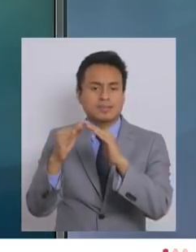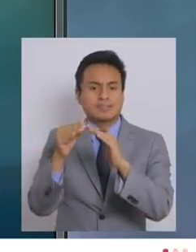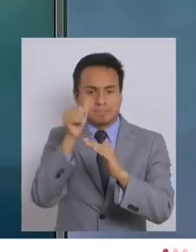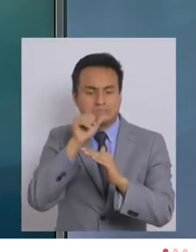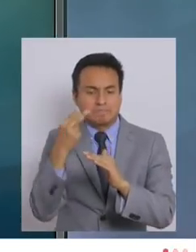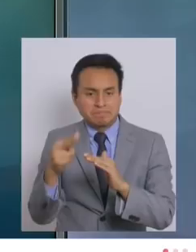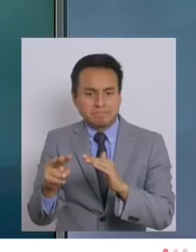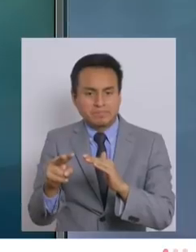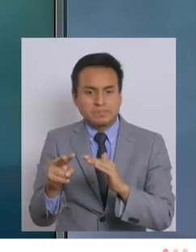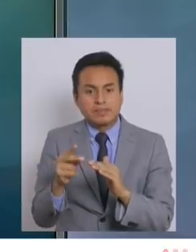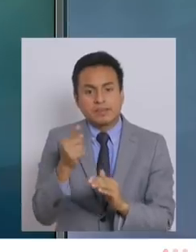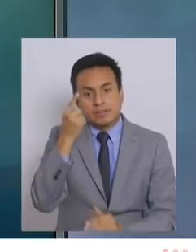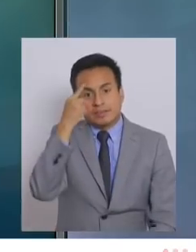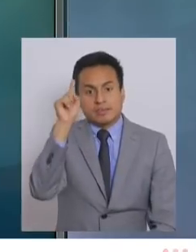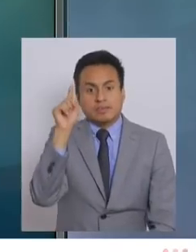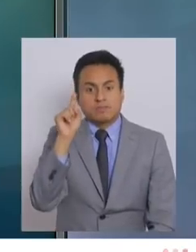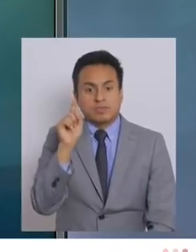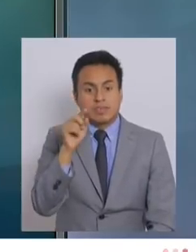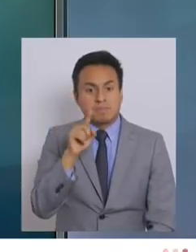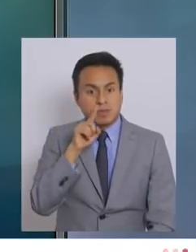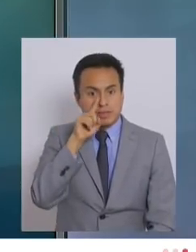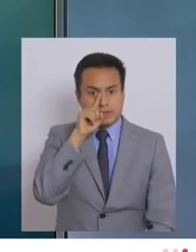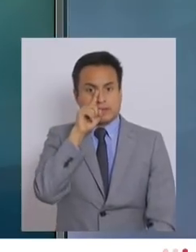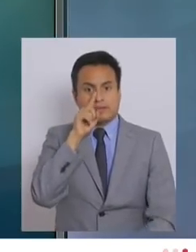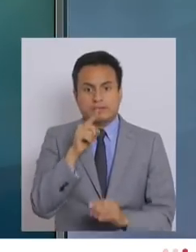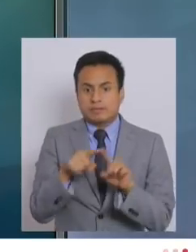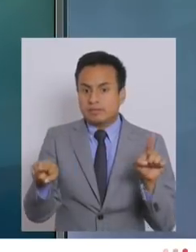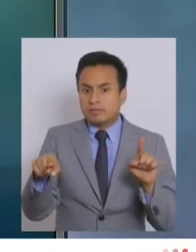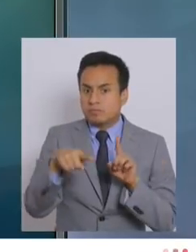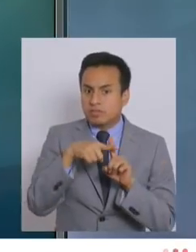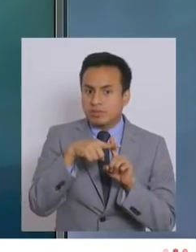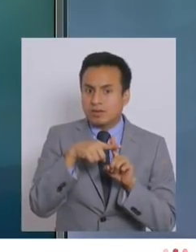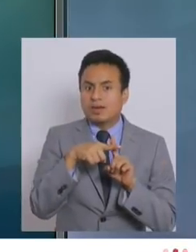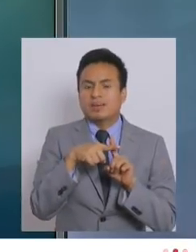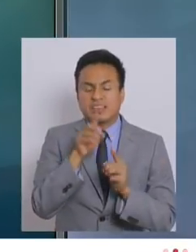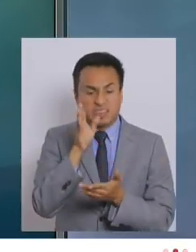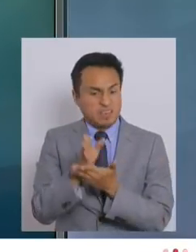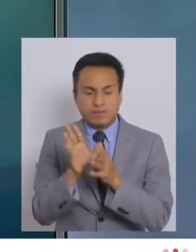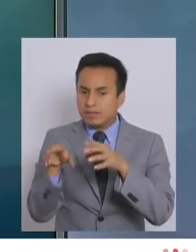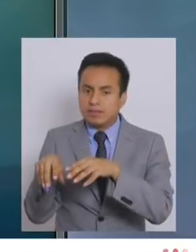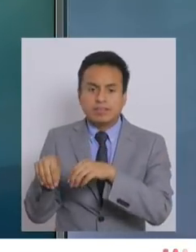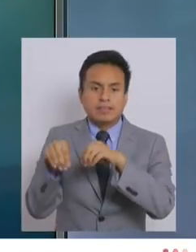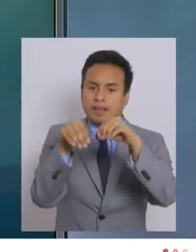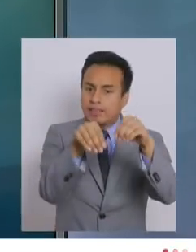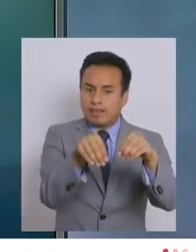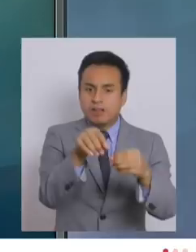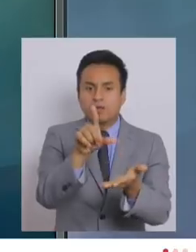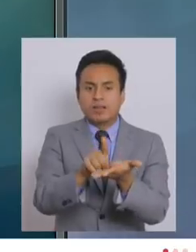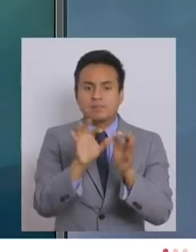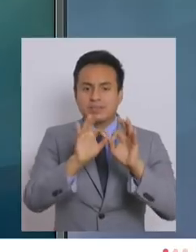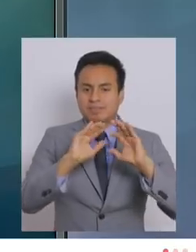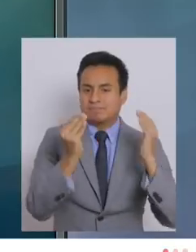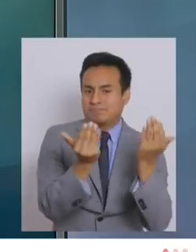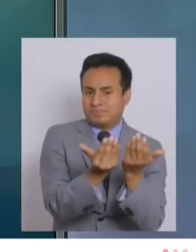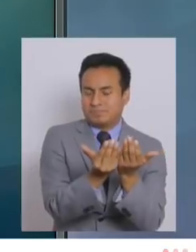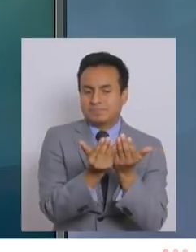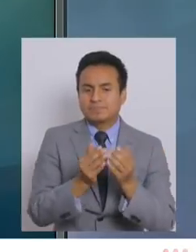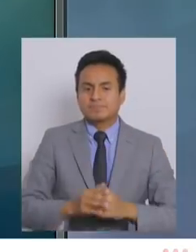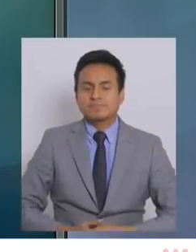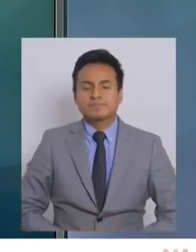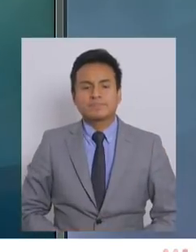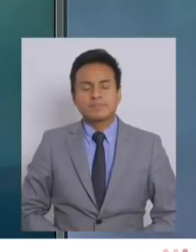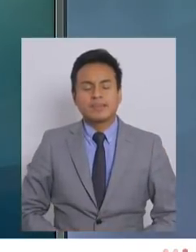particular salvo que por supuesto ese pcr sea positivo con lo cual deberán ser trasladados a una residencia sanitaria